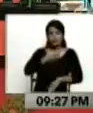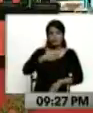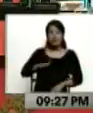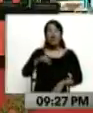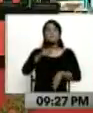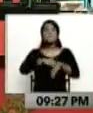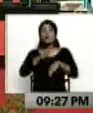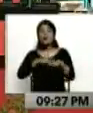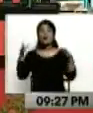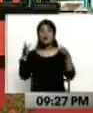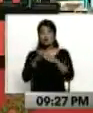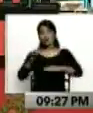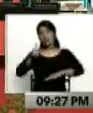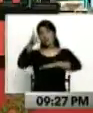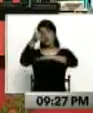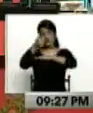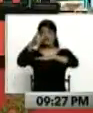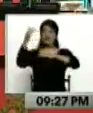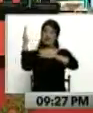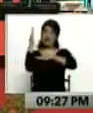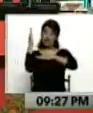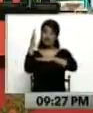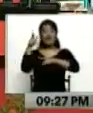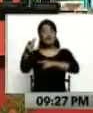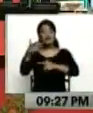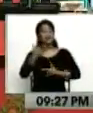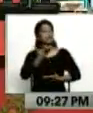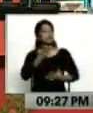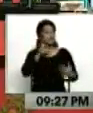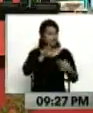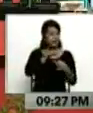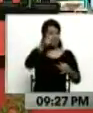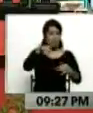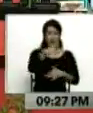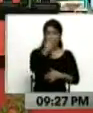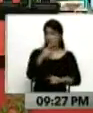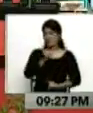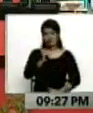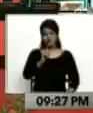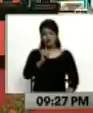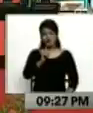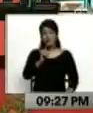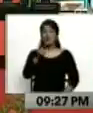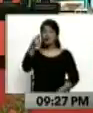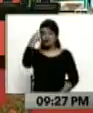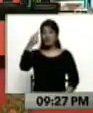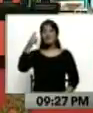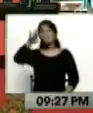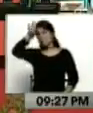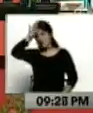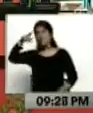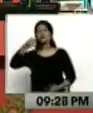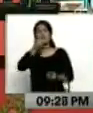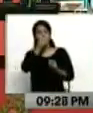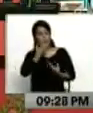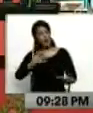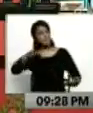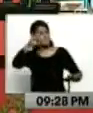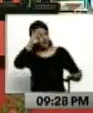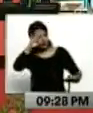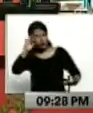eclesiástica venezolana está divorciada de los pobres lo del buen pastor Solo lo dice el